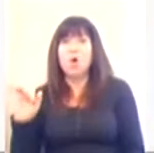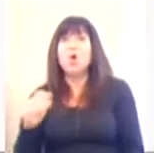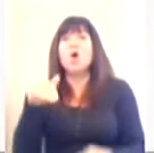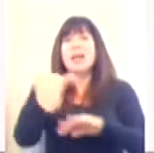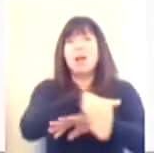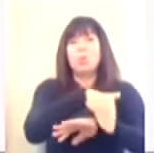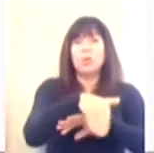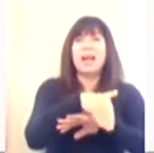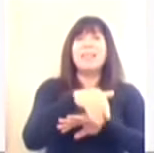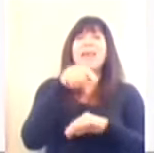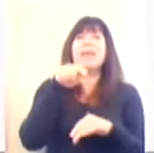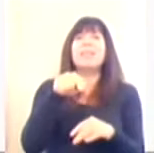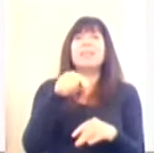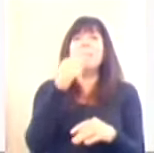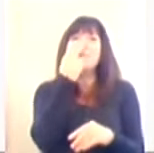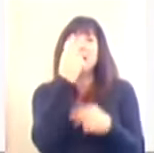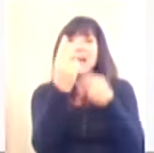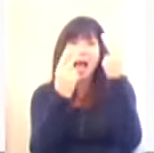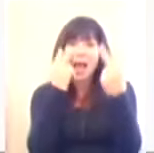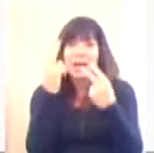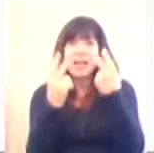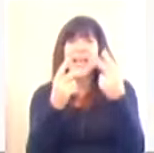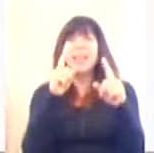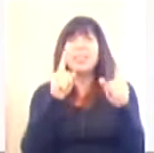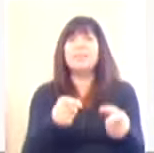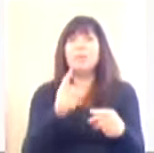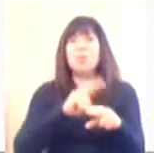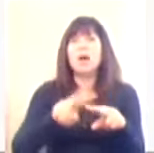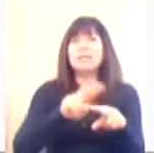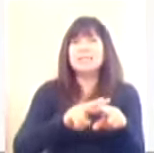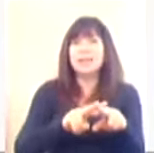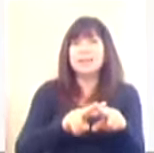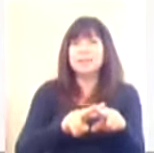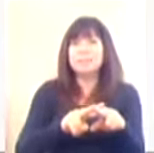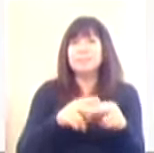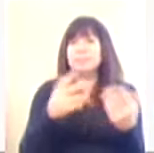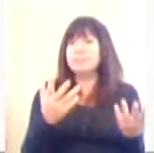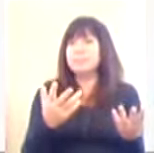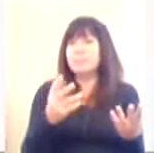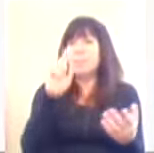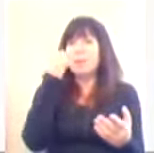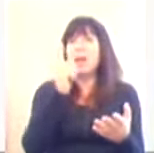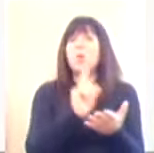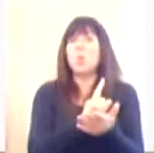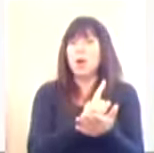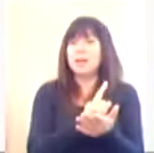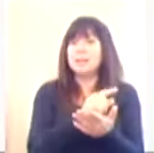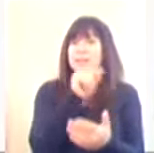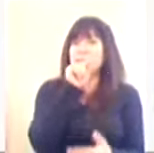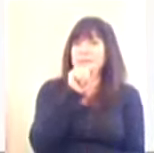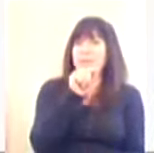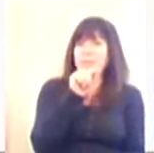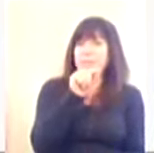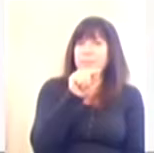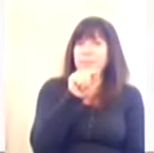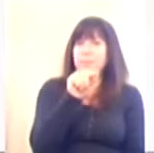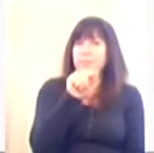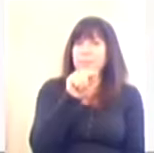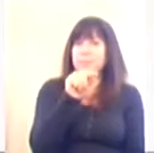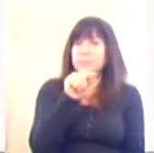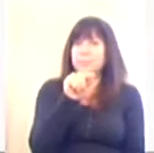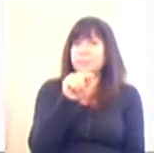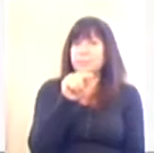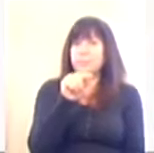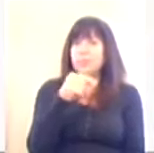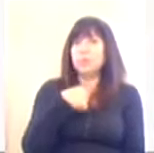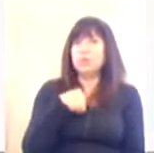en tener que mirar qué debemos hacer en materia de vivienda. Y lo que debemos hacer en primer lugar es abordar, como yo cuando hacía el diagnóstico, describía el